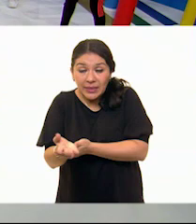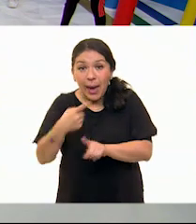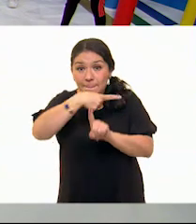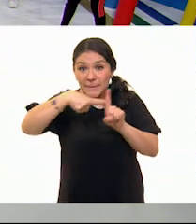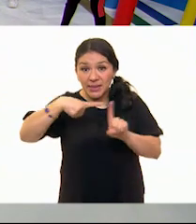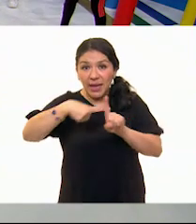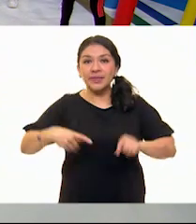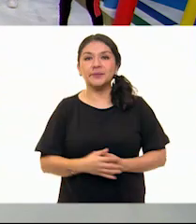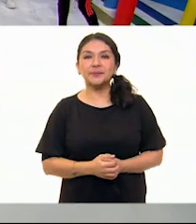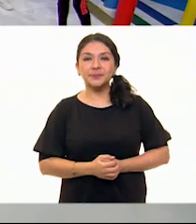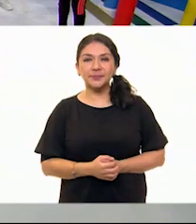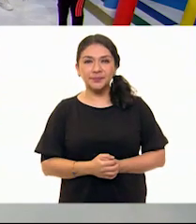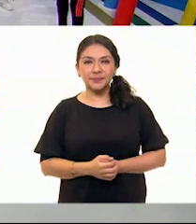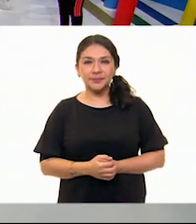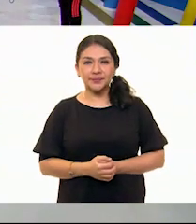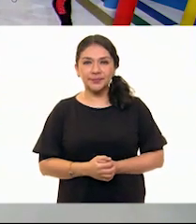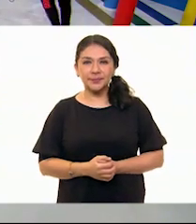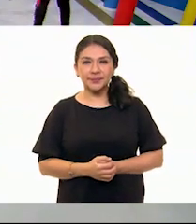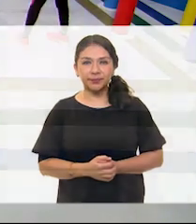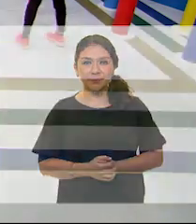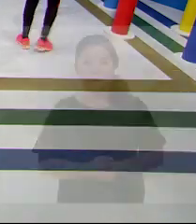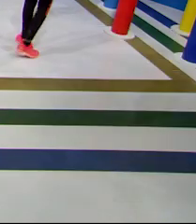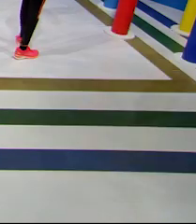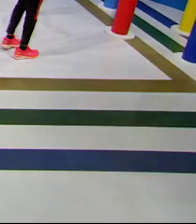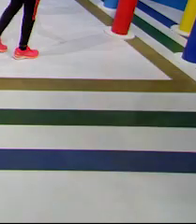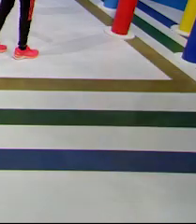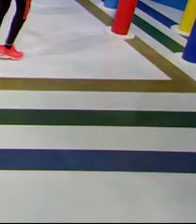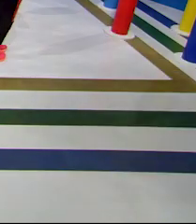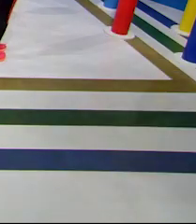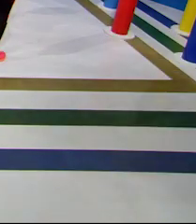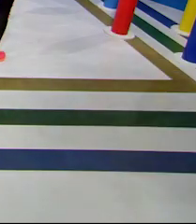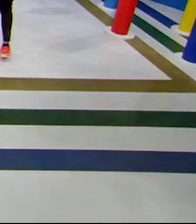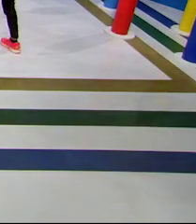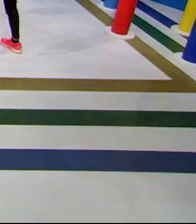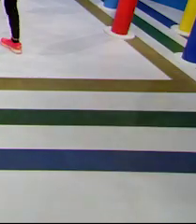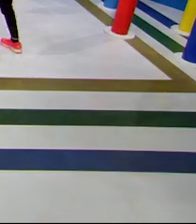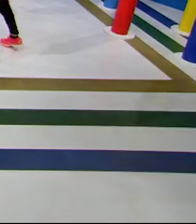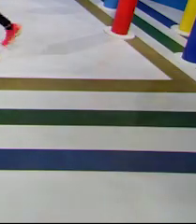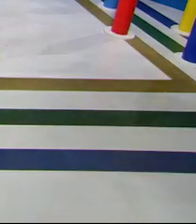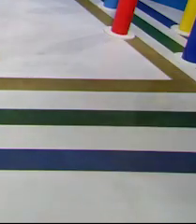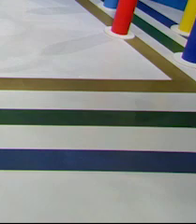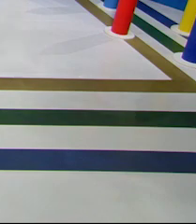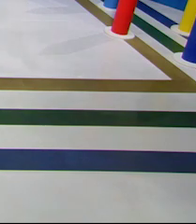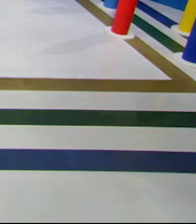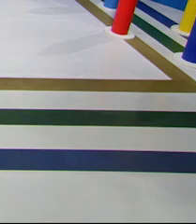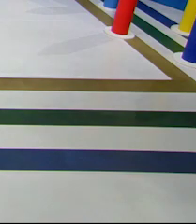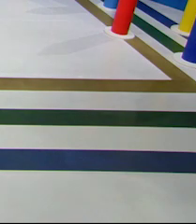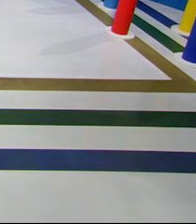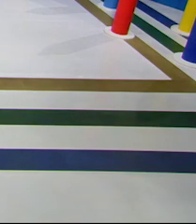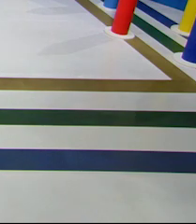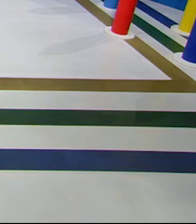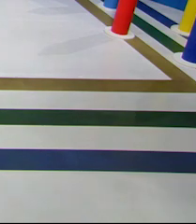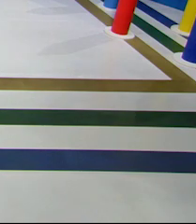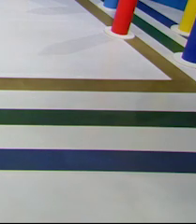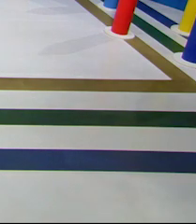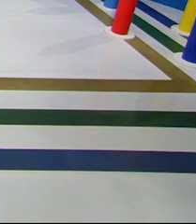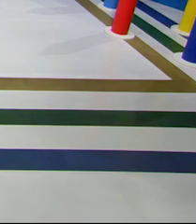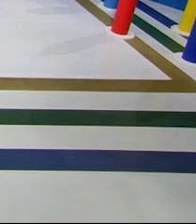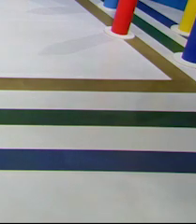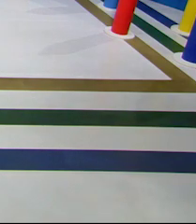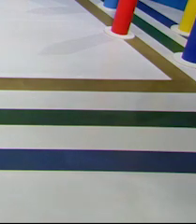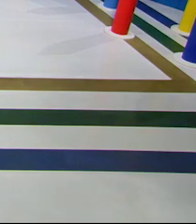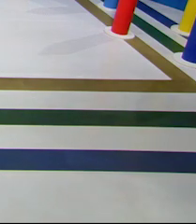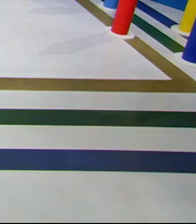En medio. Cubeta, pero aquí tenemos que hacer la cimbra. Ah, sí es cierto. Cubeta. No, cubeta es hasta allá. Ah, sí es cierto. Cubeta. Cubeta.